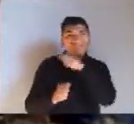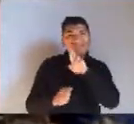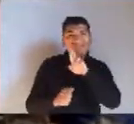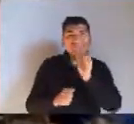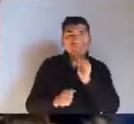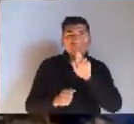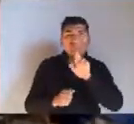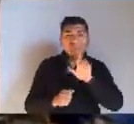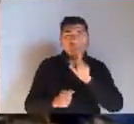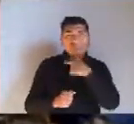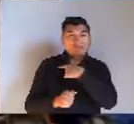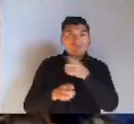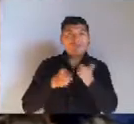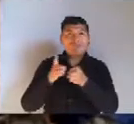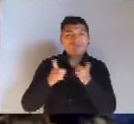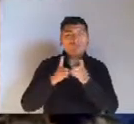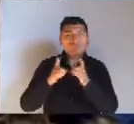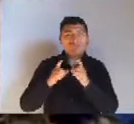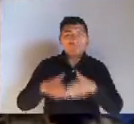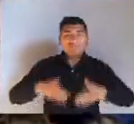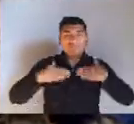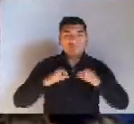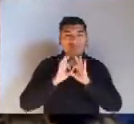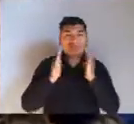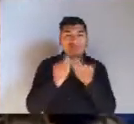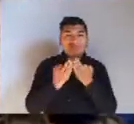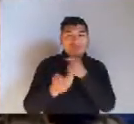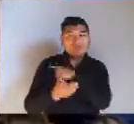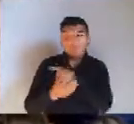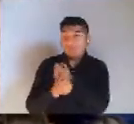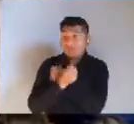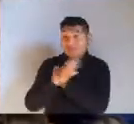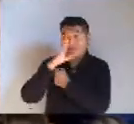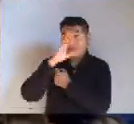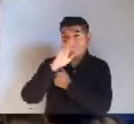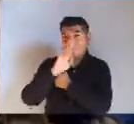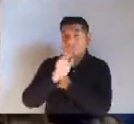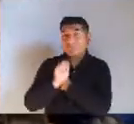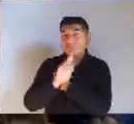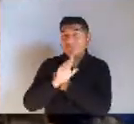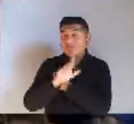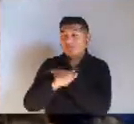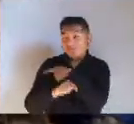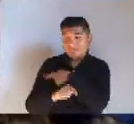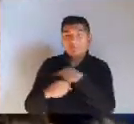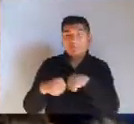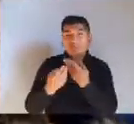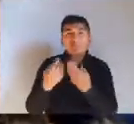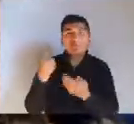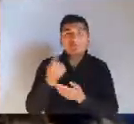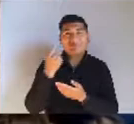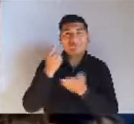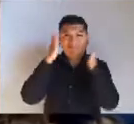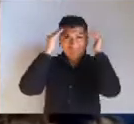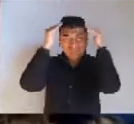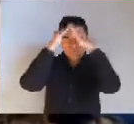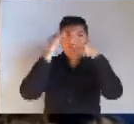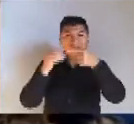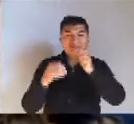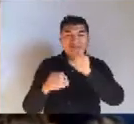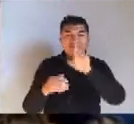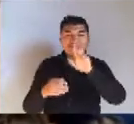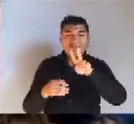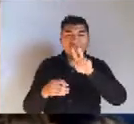Antesana, él es director de la Fundación Vida y Familia. Querido Raúl, como siempre, Monseñor Galván ha resumido